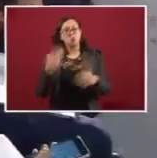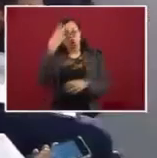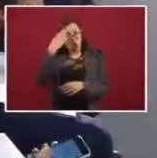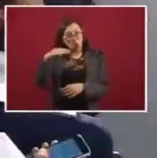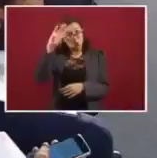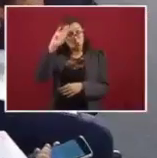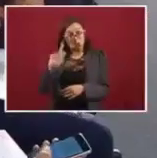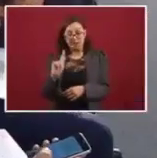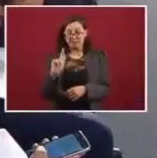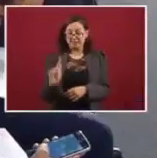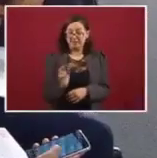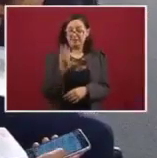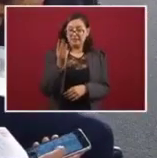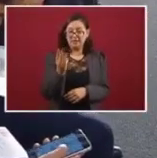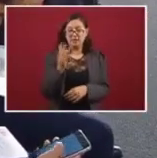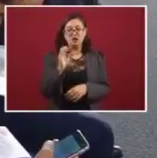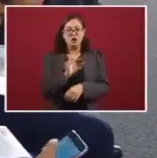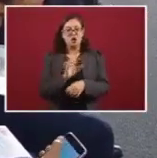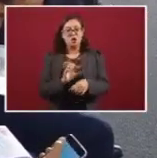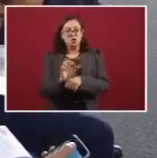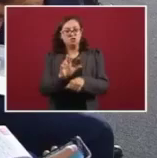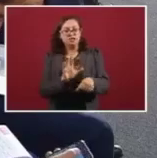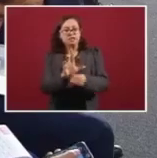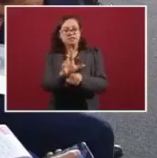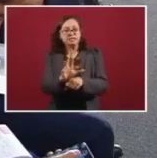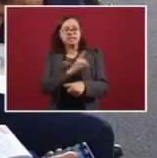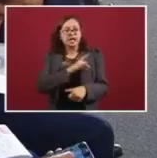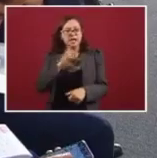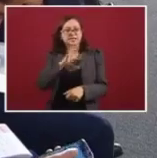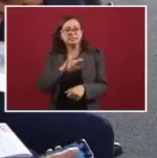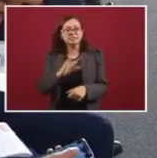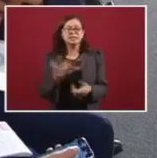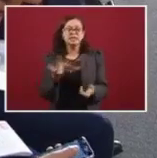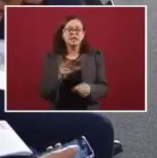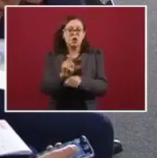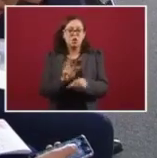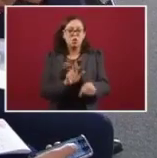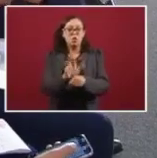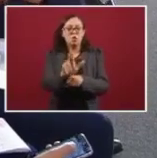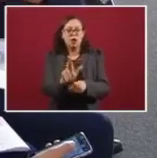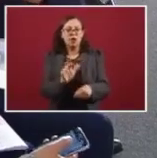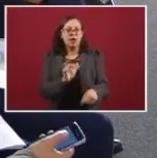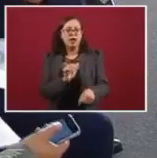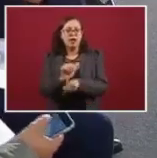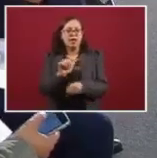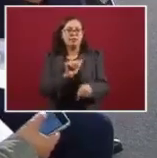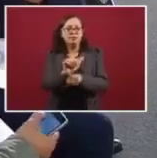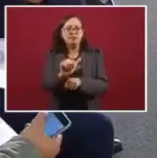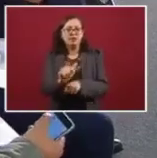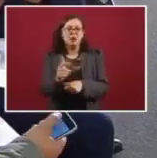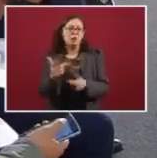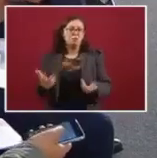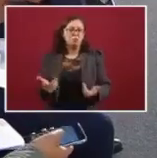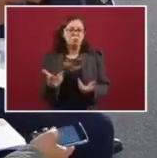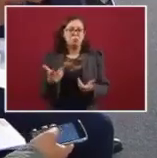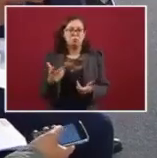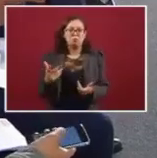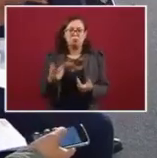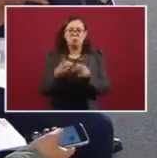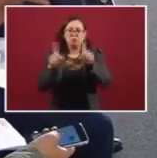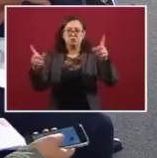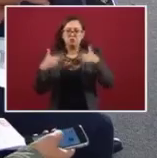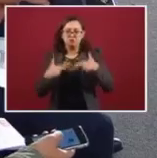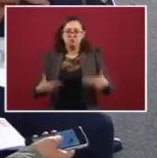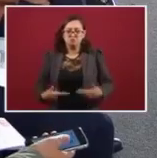que es 73, por debajo de Costa Rica, de Chile, de Uruguay y de Argentina. Chile, Uruguay y Argentina están dentro de lo que se considera desarrollo